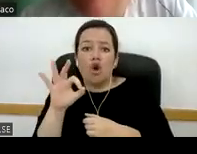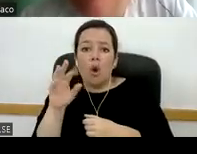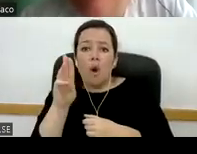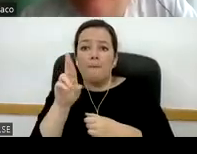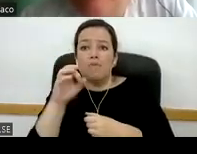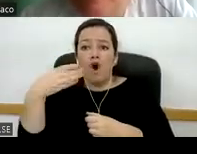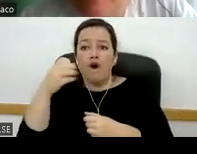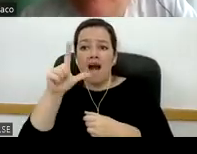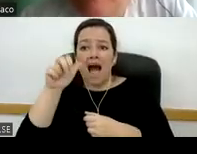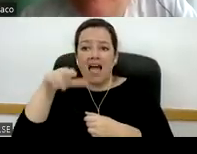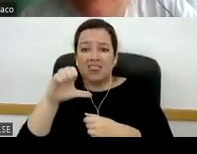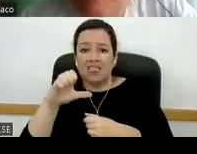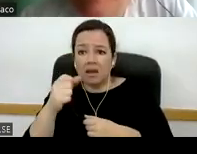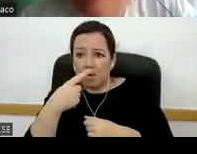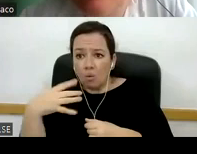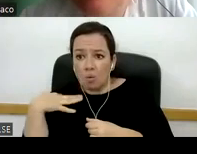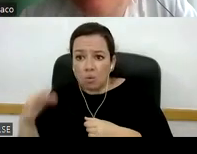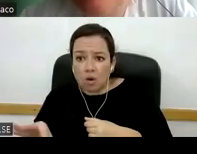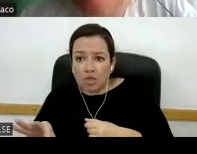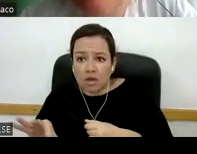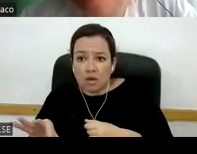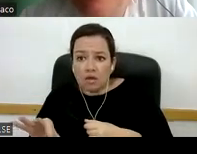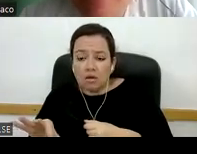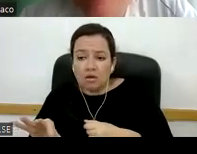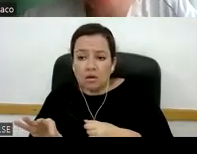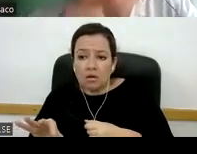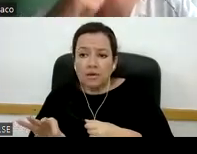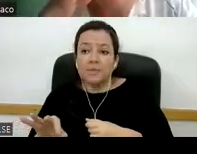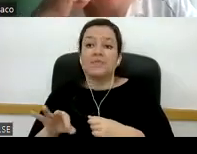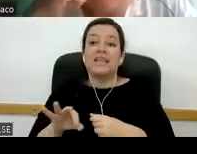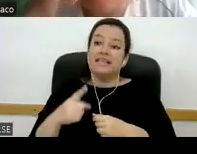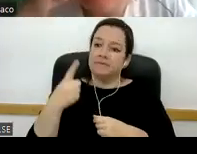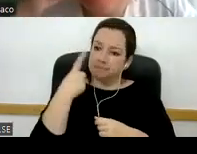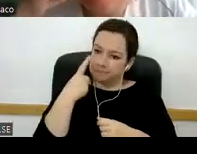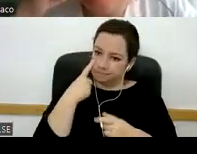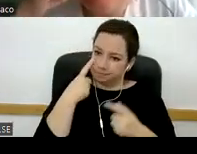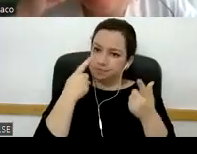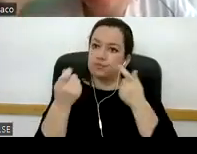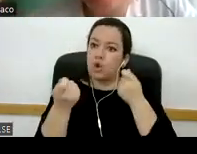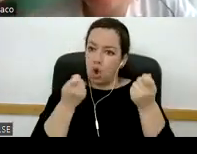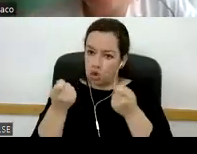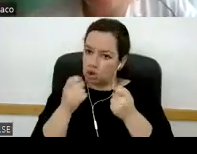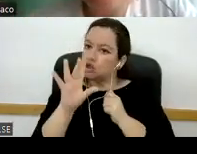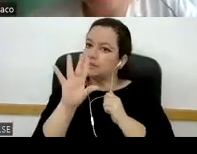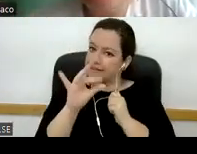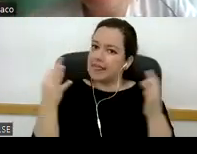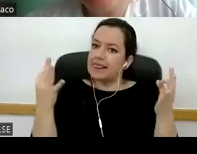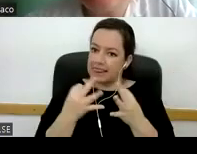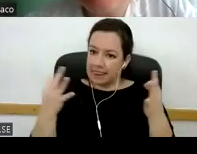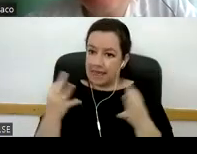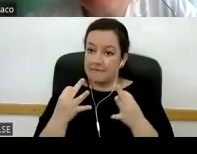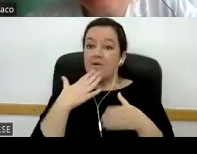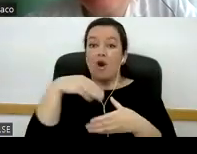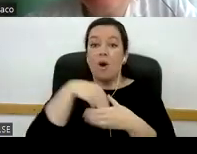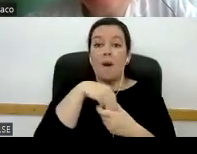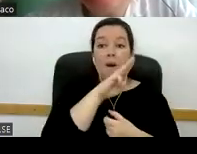miligramos, en 12 cápsulas diarias. Las 12 cápsulas diarias, vamos. Hemos de vigilarlo, o sea, lo compensaríamos con el potasio,